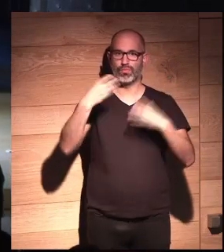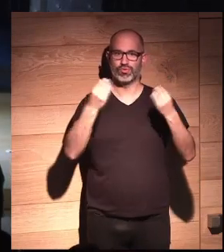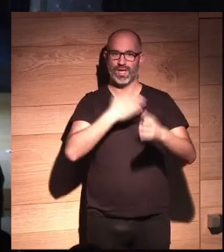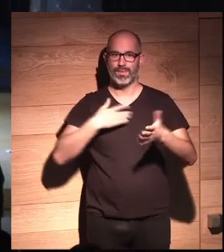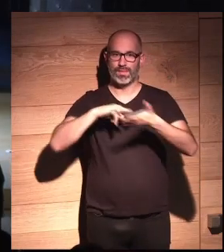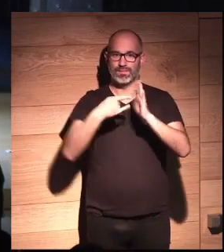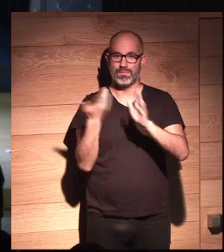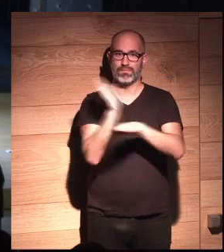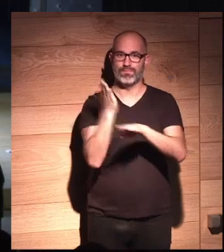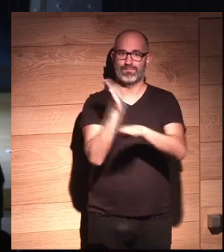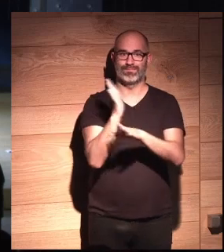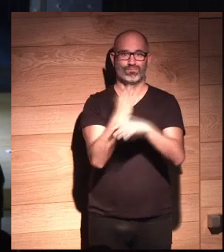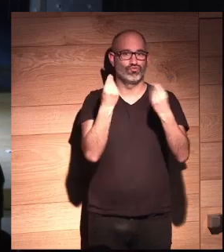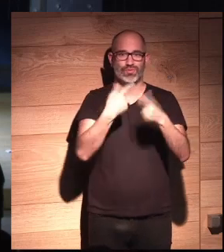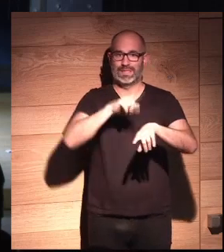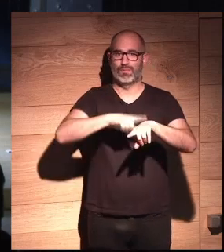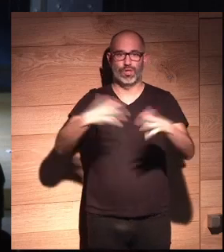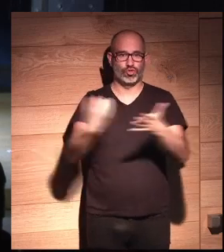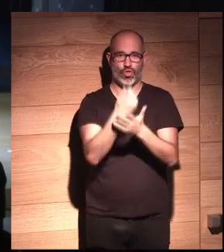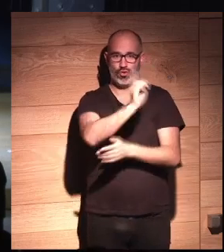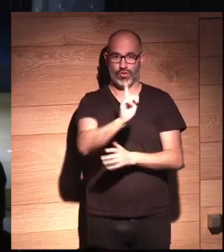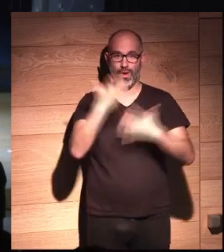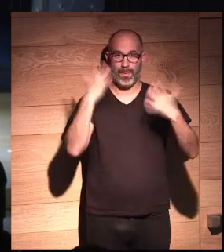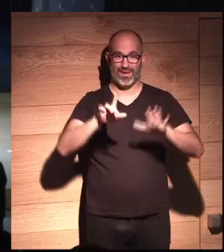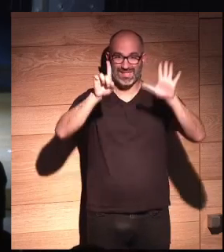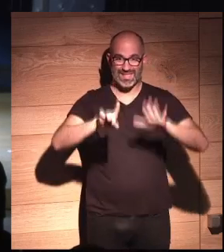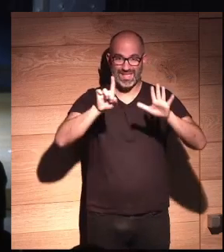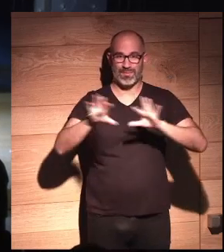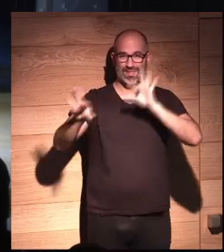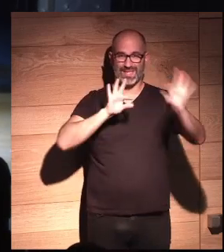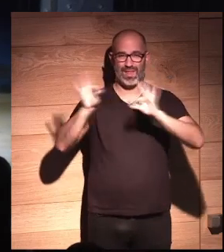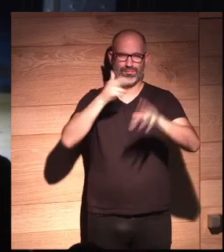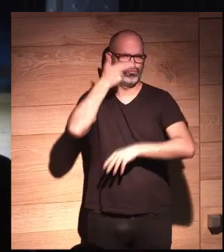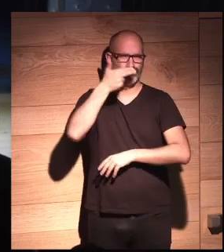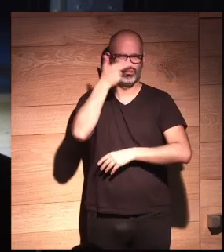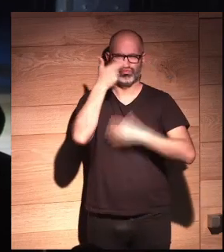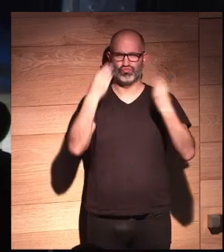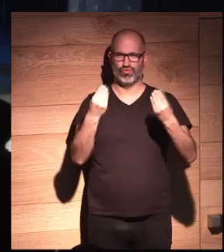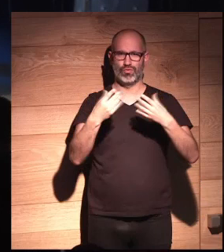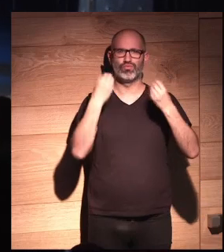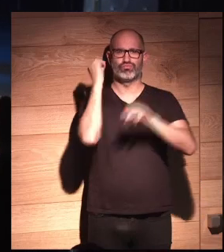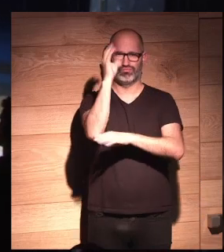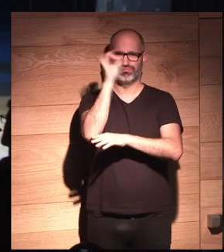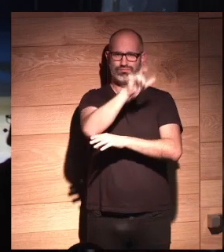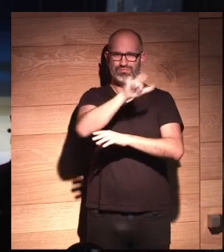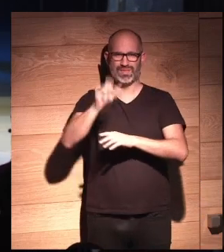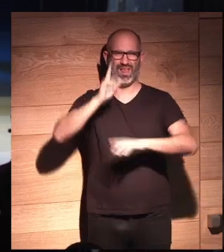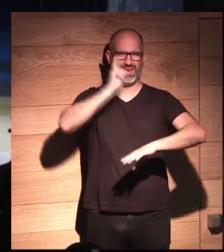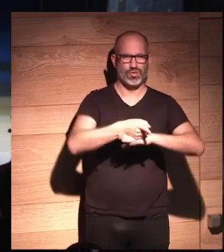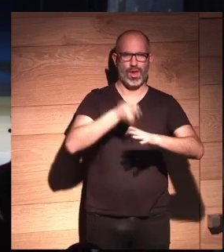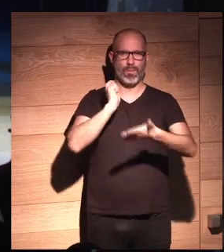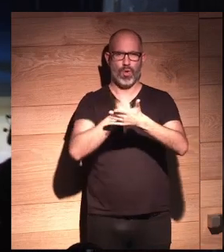quería presentar y ya no nos da tiempo a todos, pero para esta edición hemos hecho una selección súper interesante de varios ponentes,